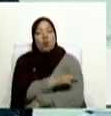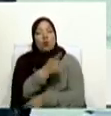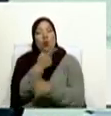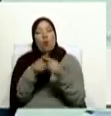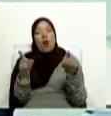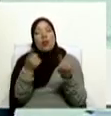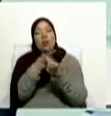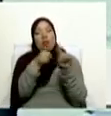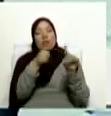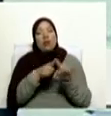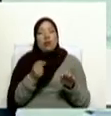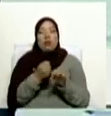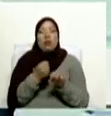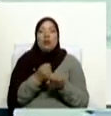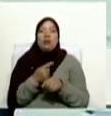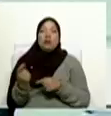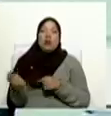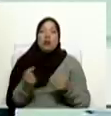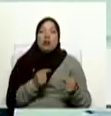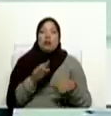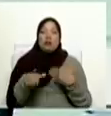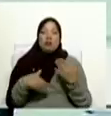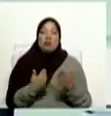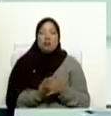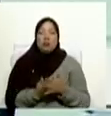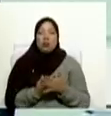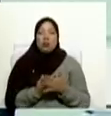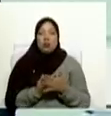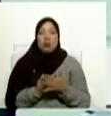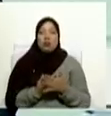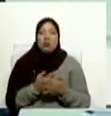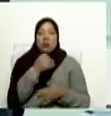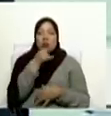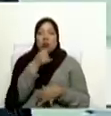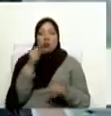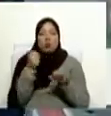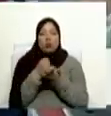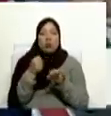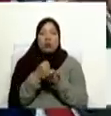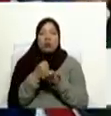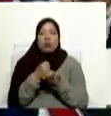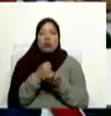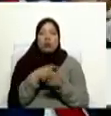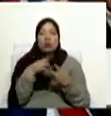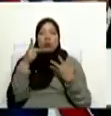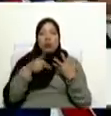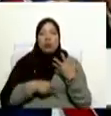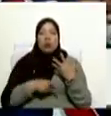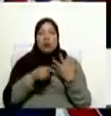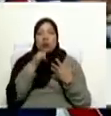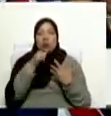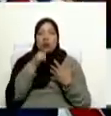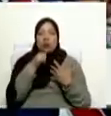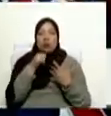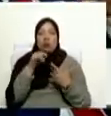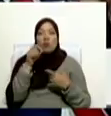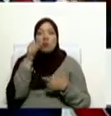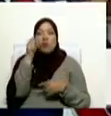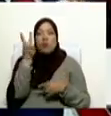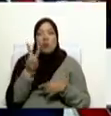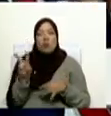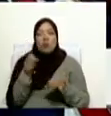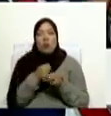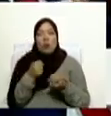muy distinta después del referendo del 3 de diciembre porque será la voz del pueblo la que